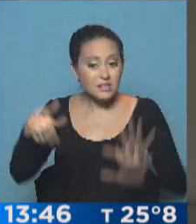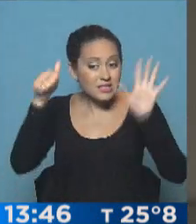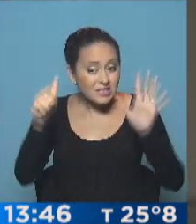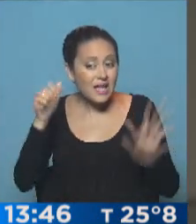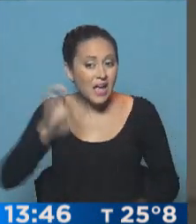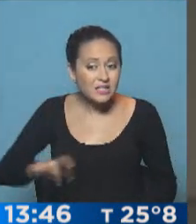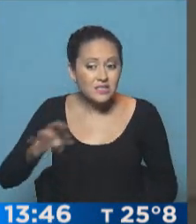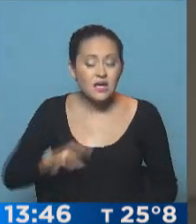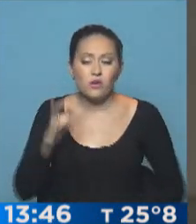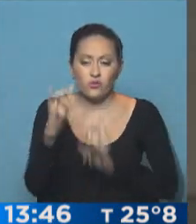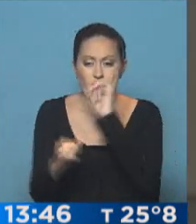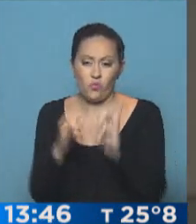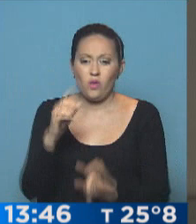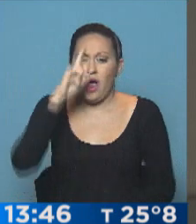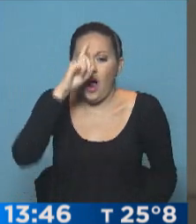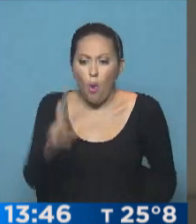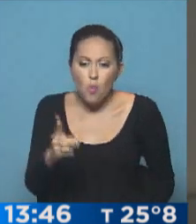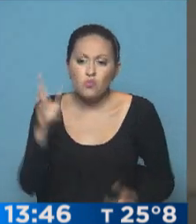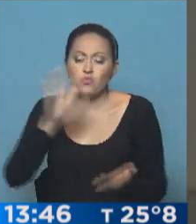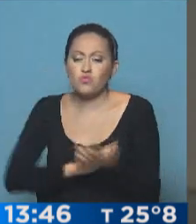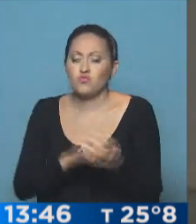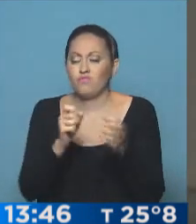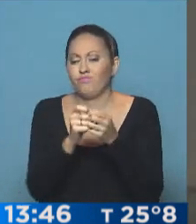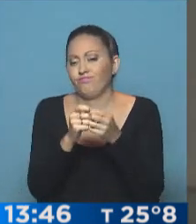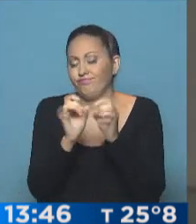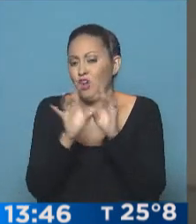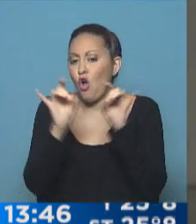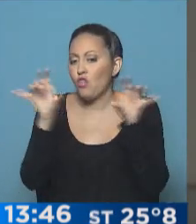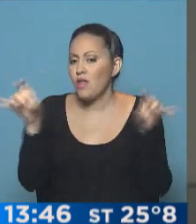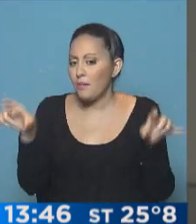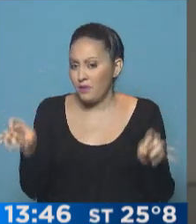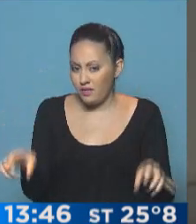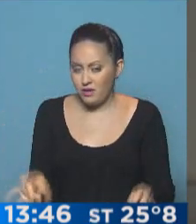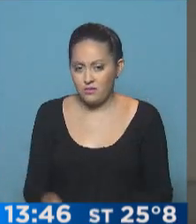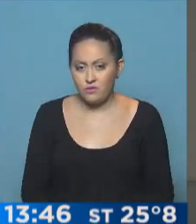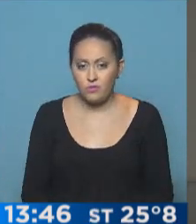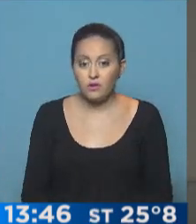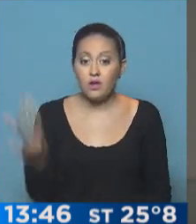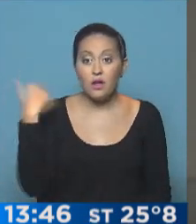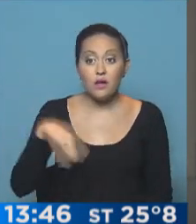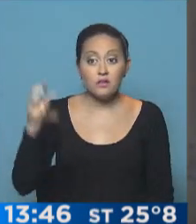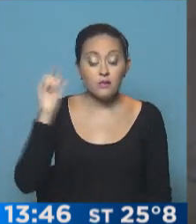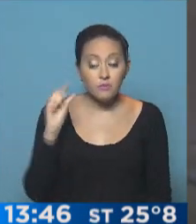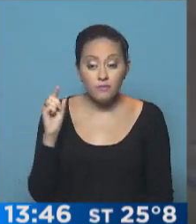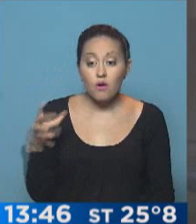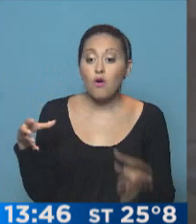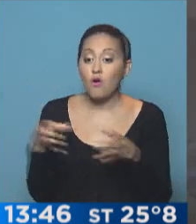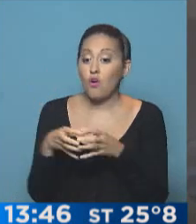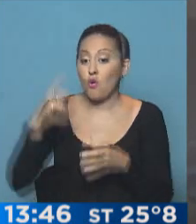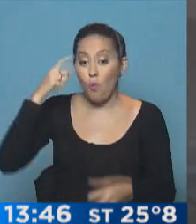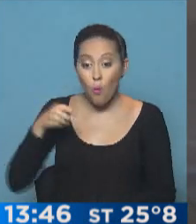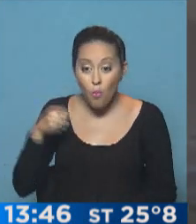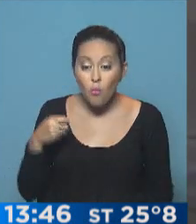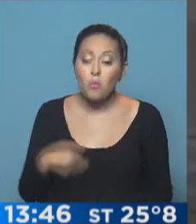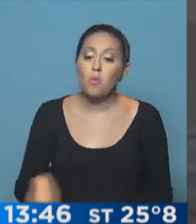presunta contaminación ambiental por una explotación minera en ese lugar. En las últimas horas, la Corte Suprema de Justicia de la Nación hizo lugar